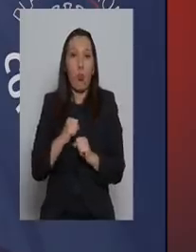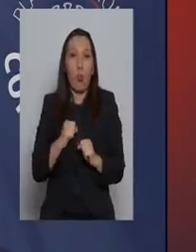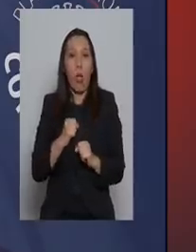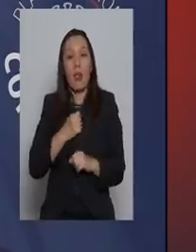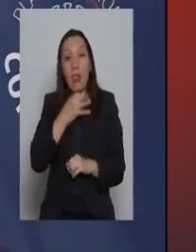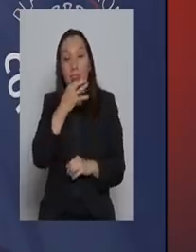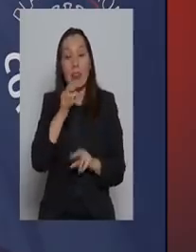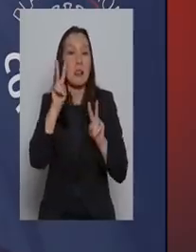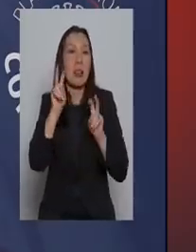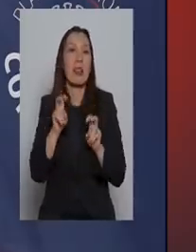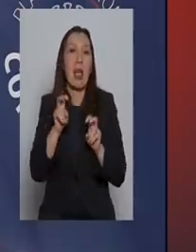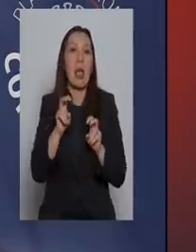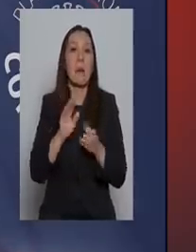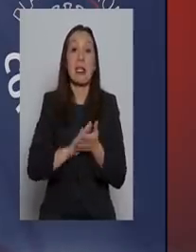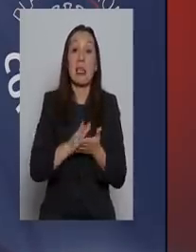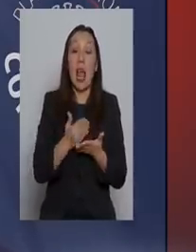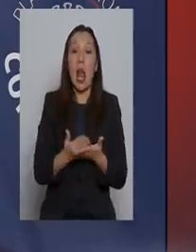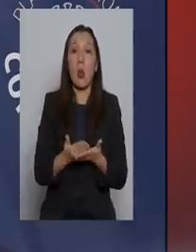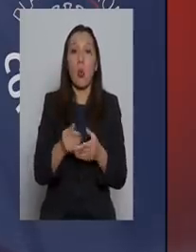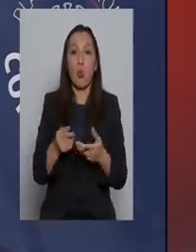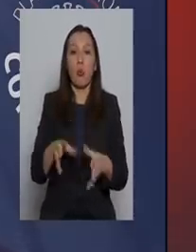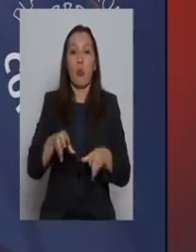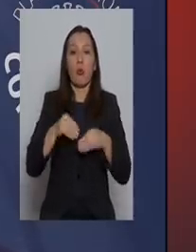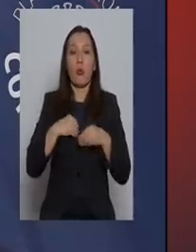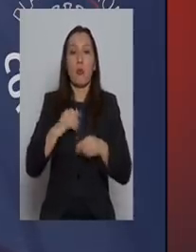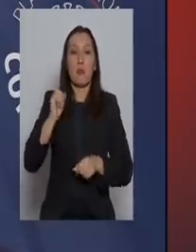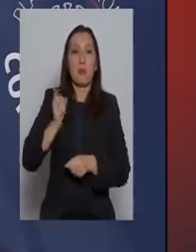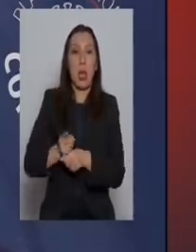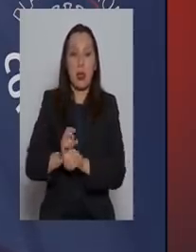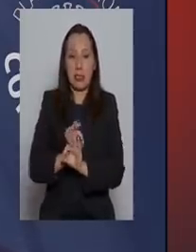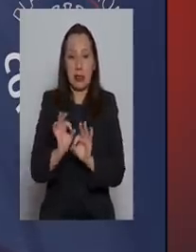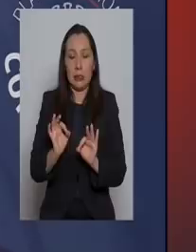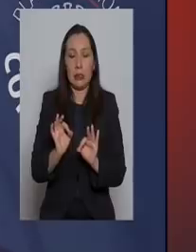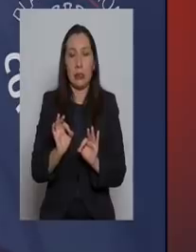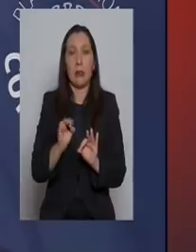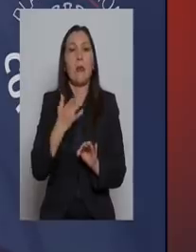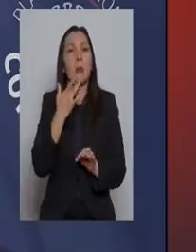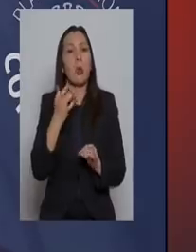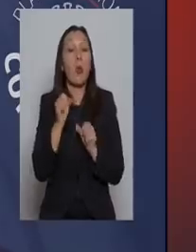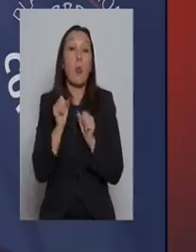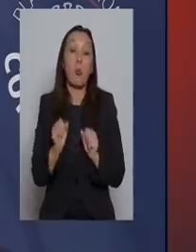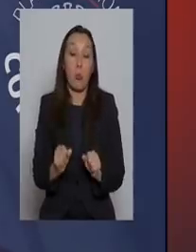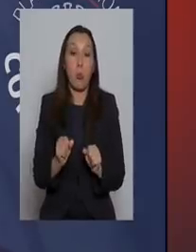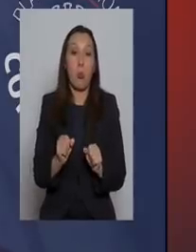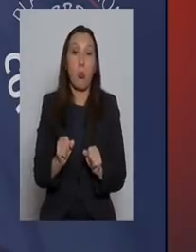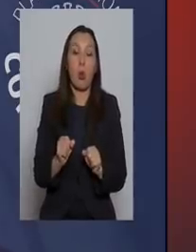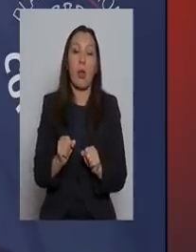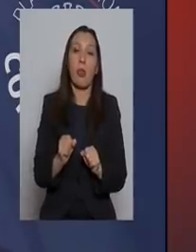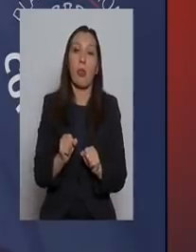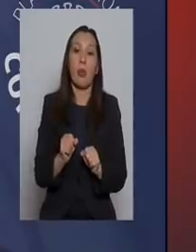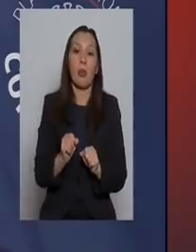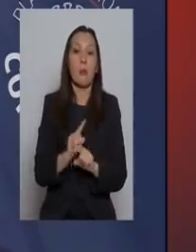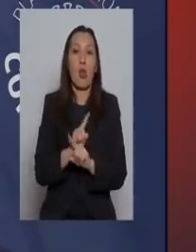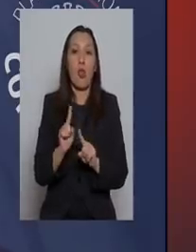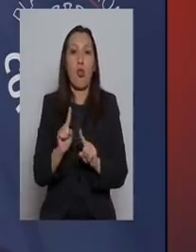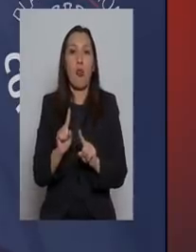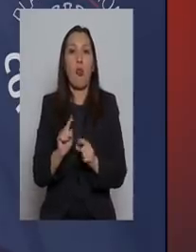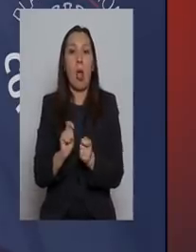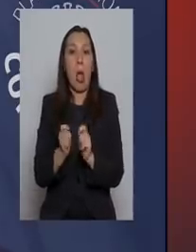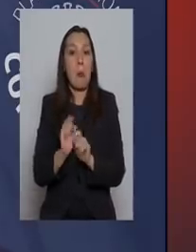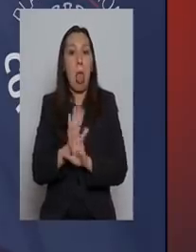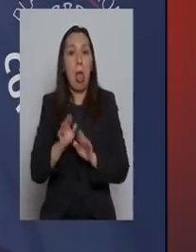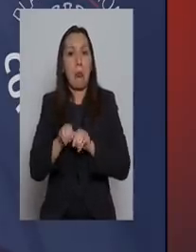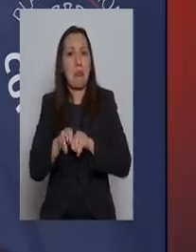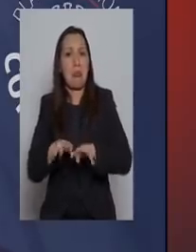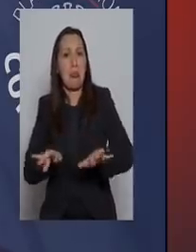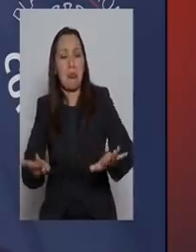momento, desde el punto de vista sanitario, tomar ninguna determinación, porque es posible que no se transformen en un